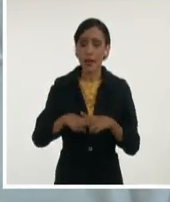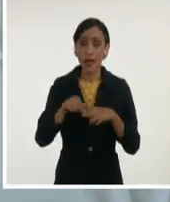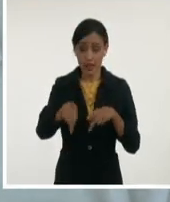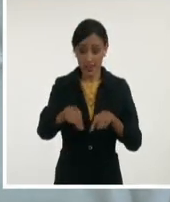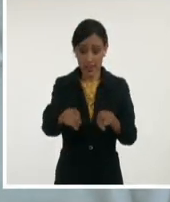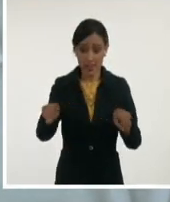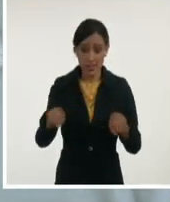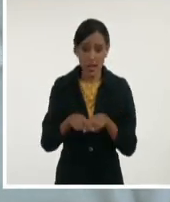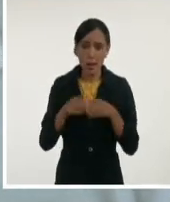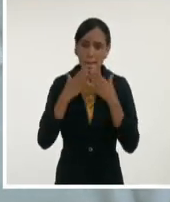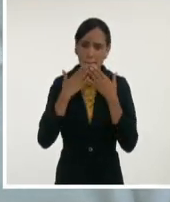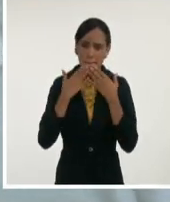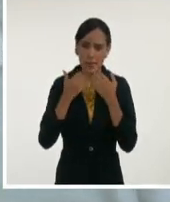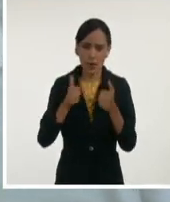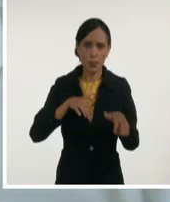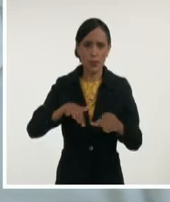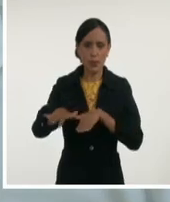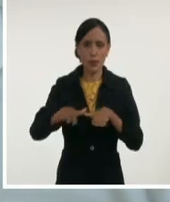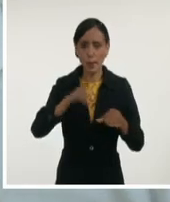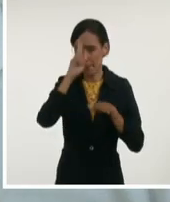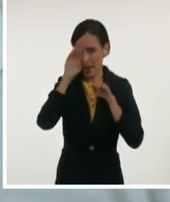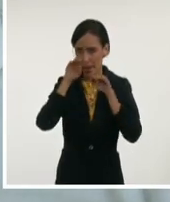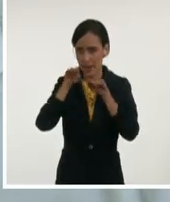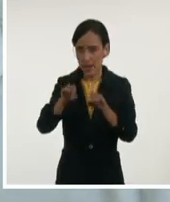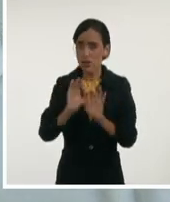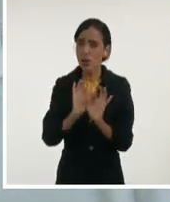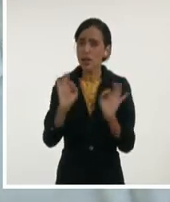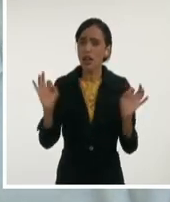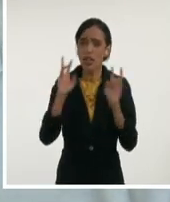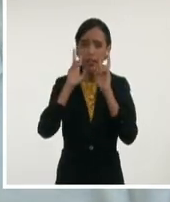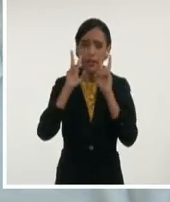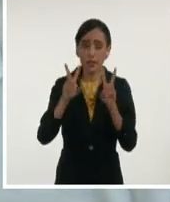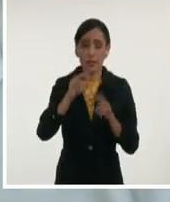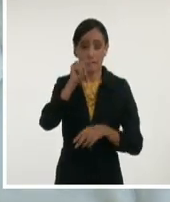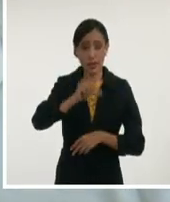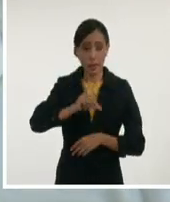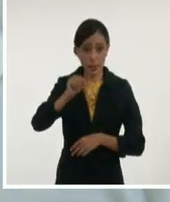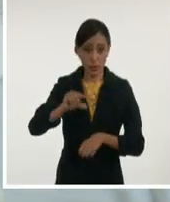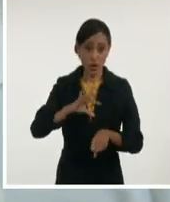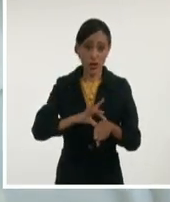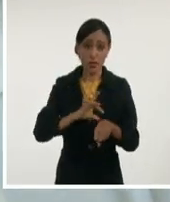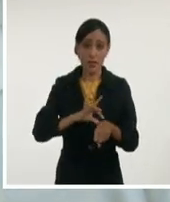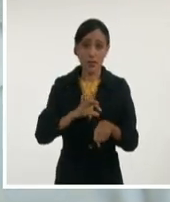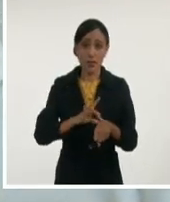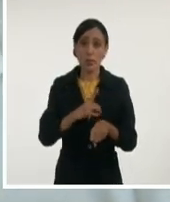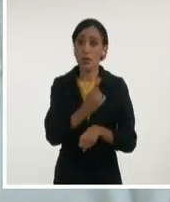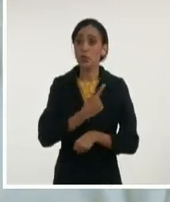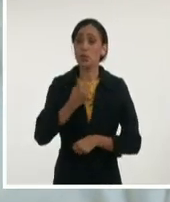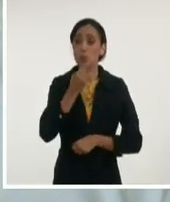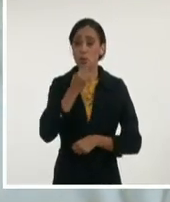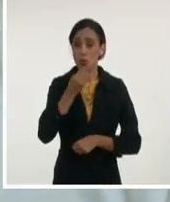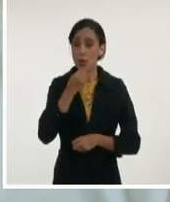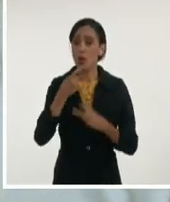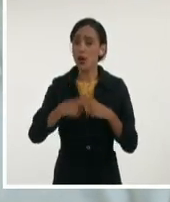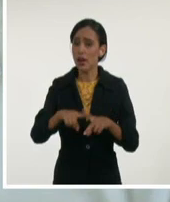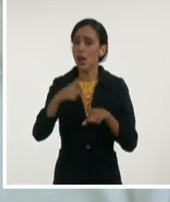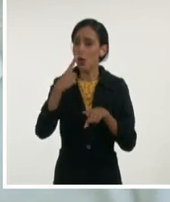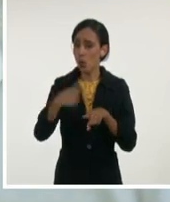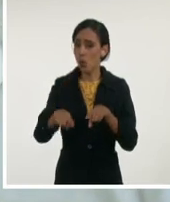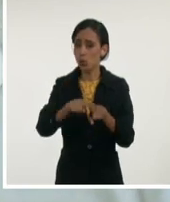condiciones de ingreso y de calidad de vida a los pacientes dentro del hospital, y nos va a permitir recuperar otras salas de hospitalización para